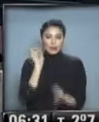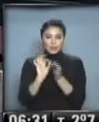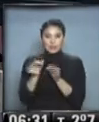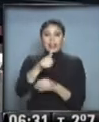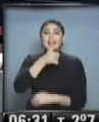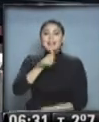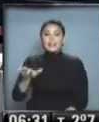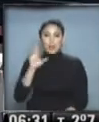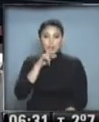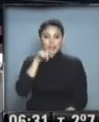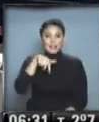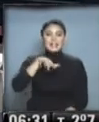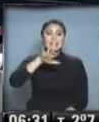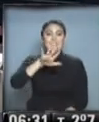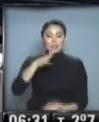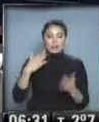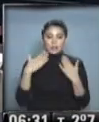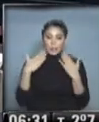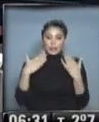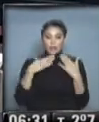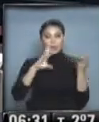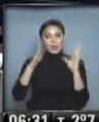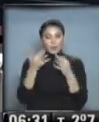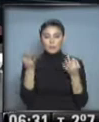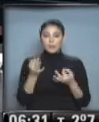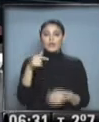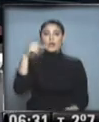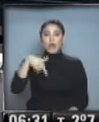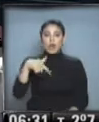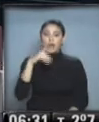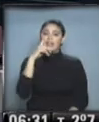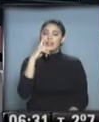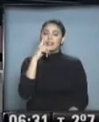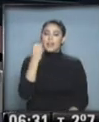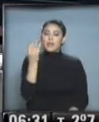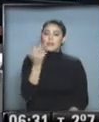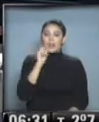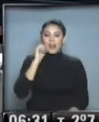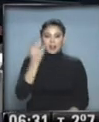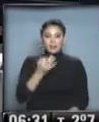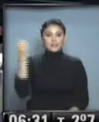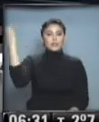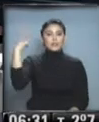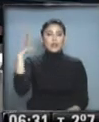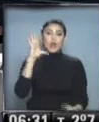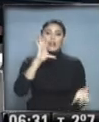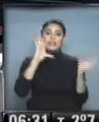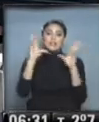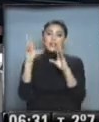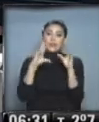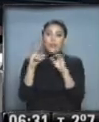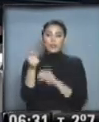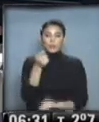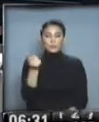Plata, 5 grados la temperatura, con buen tiempo. Hoy tendremos una excelente jornada a pleno sol, con cielo algo